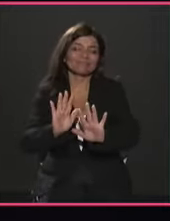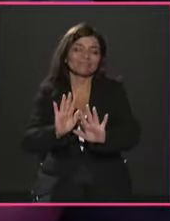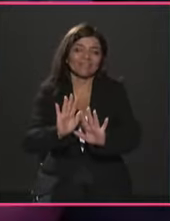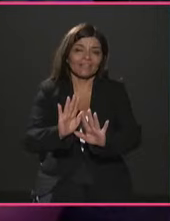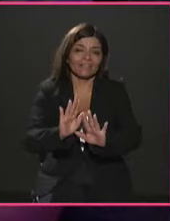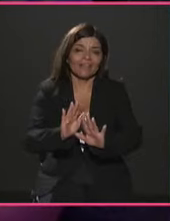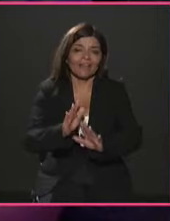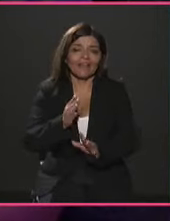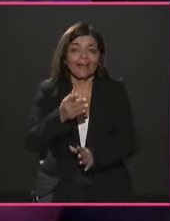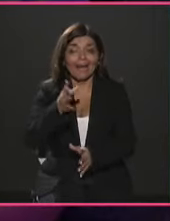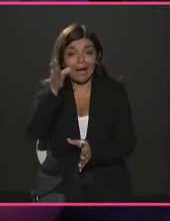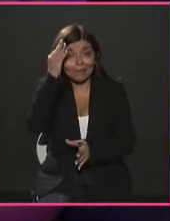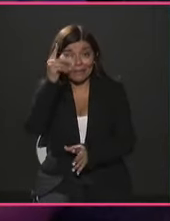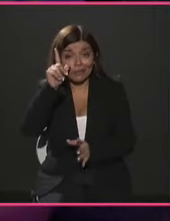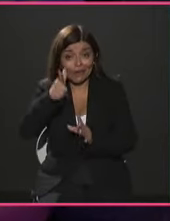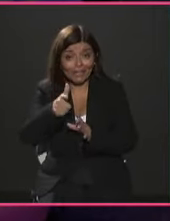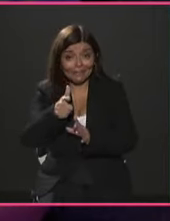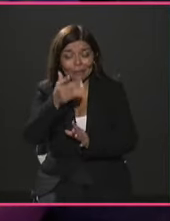y